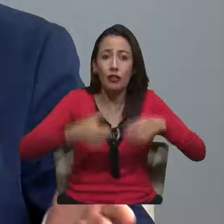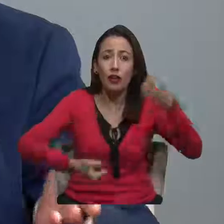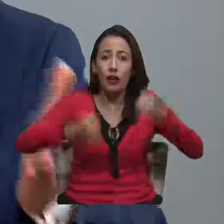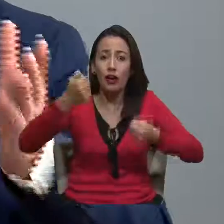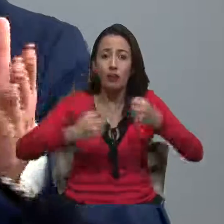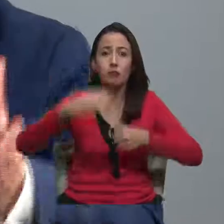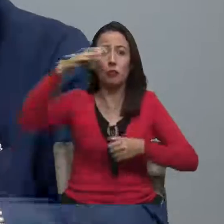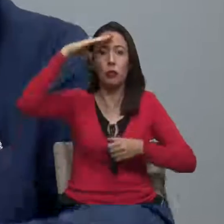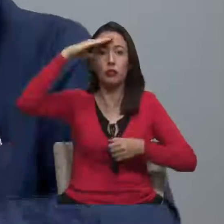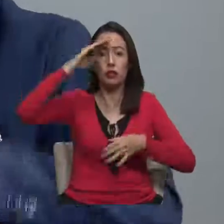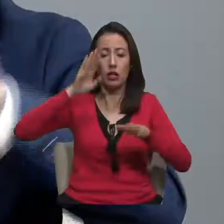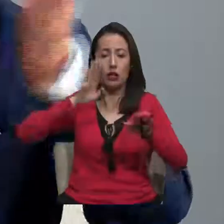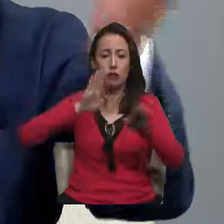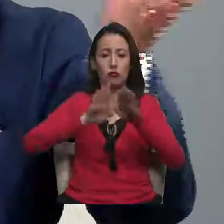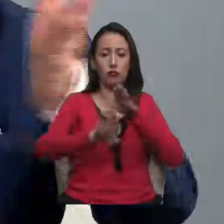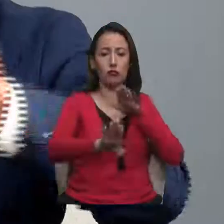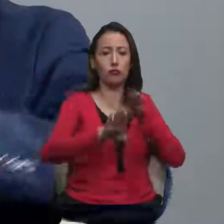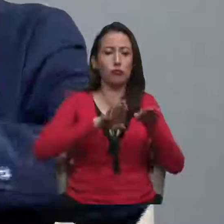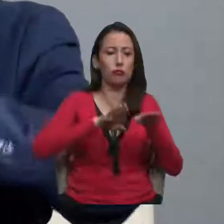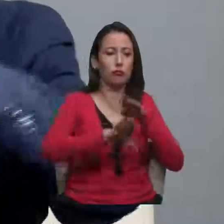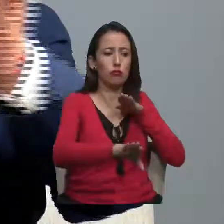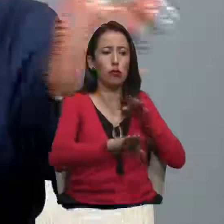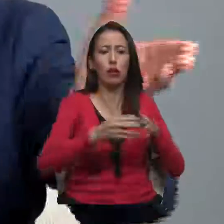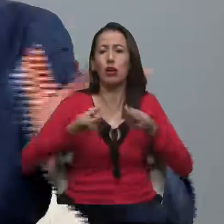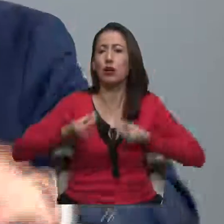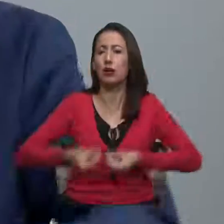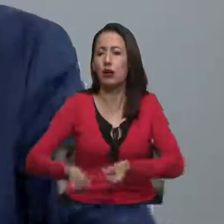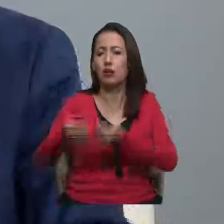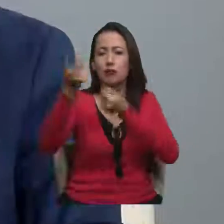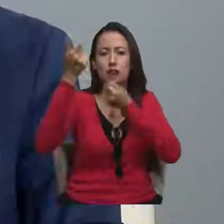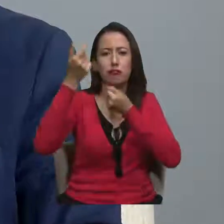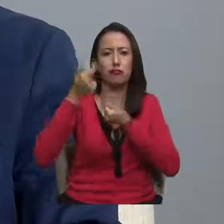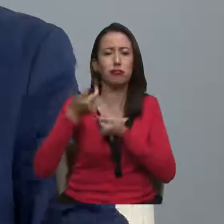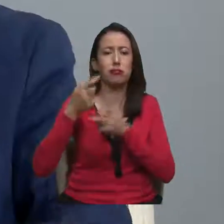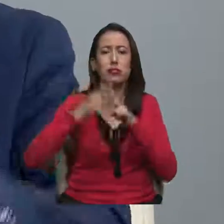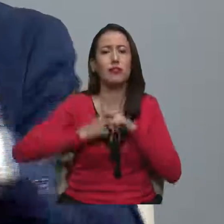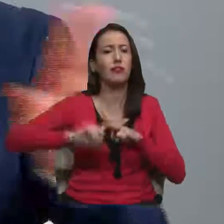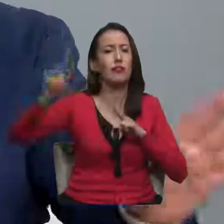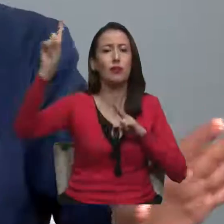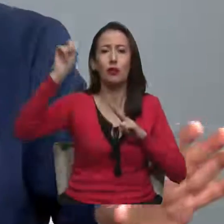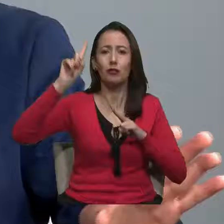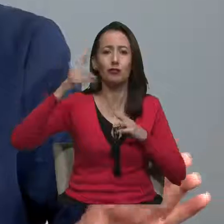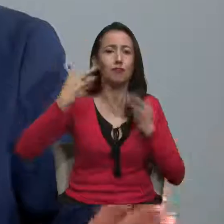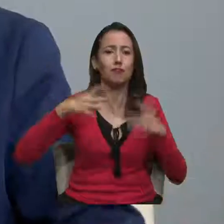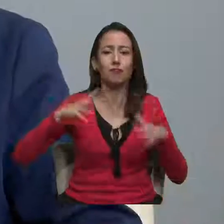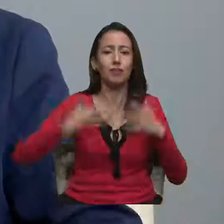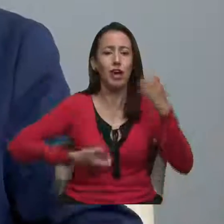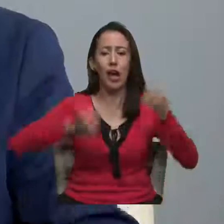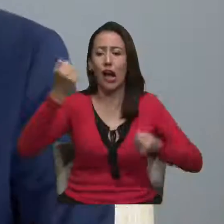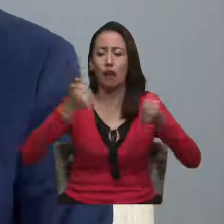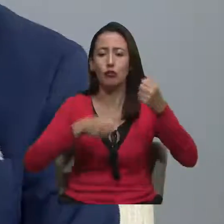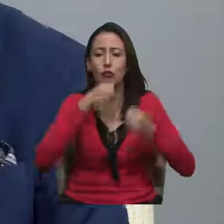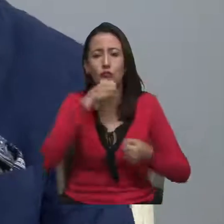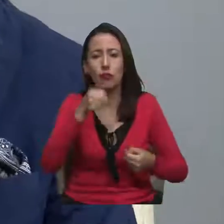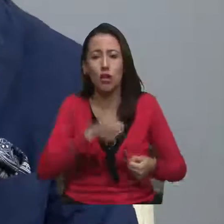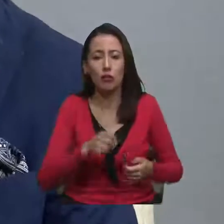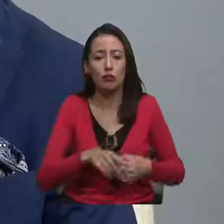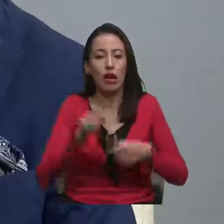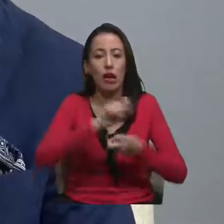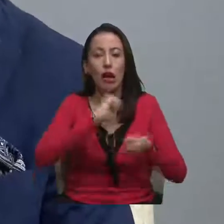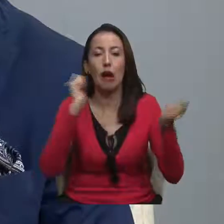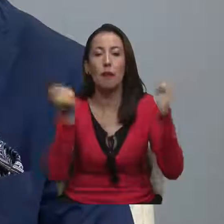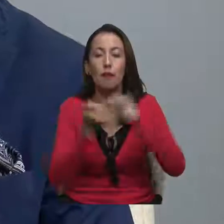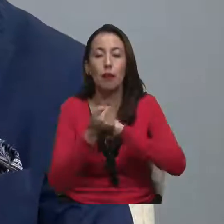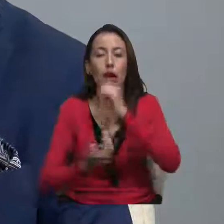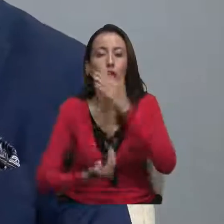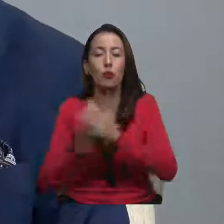con una acelerada de una moto de un ladrón o un buen auto se fugó se fue se hizo humo debemos cambiar eso